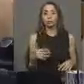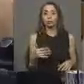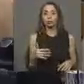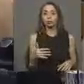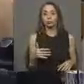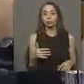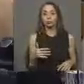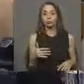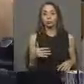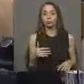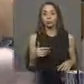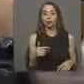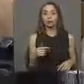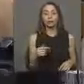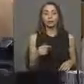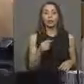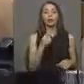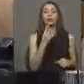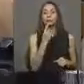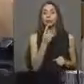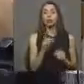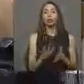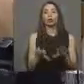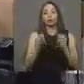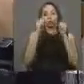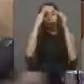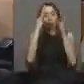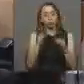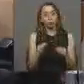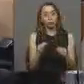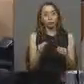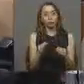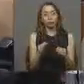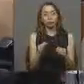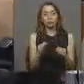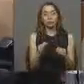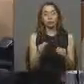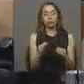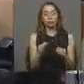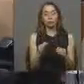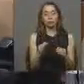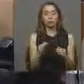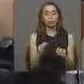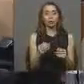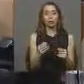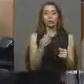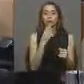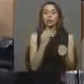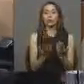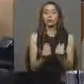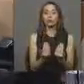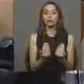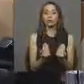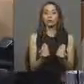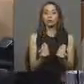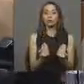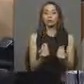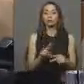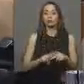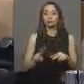se adopten todas las medidas que sean necesarias para poder aplicar